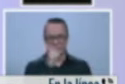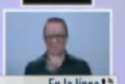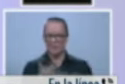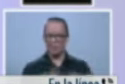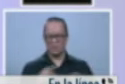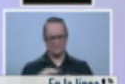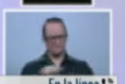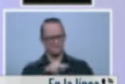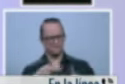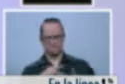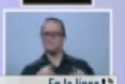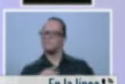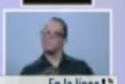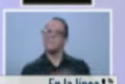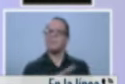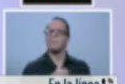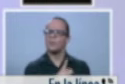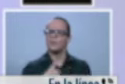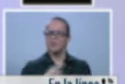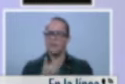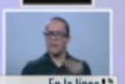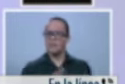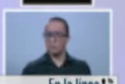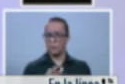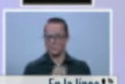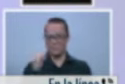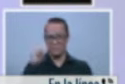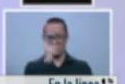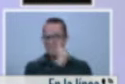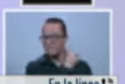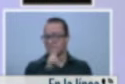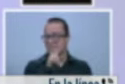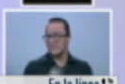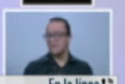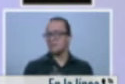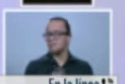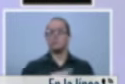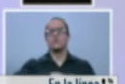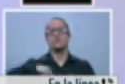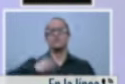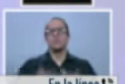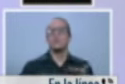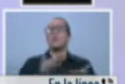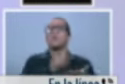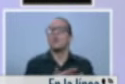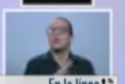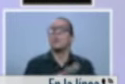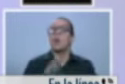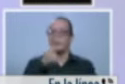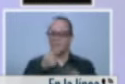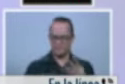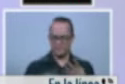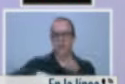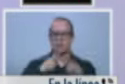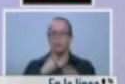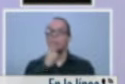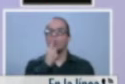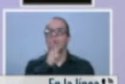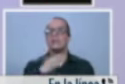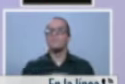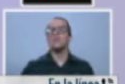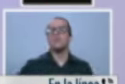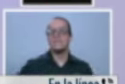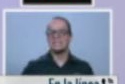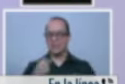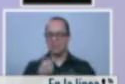gobernar en este caso y de qué manera resolver los problemas que tiene la ciudadanía. Pero un debate debería de permitir en esta confrontación el conocer,